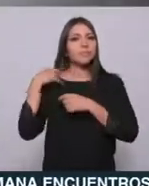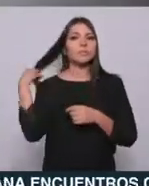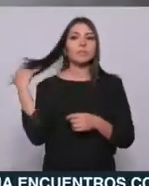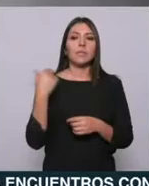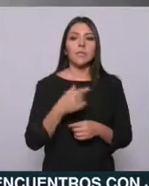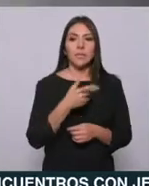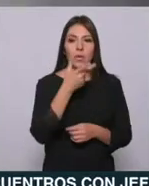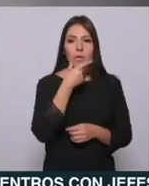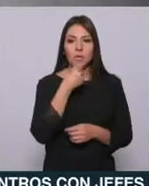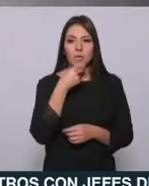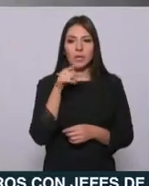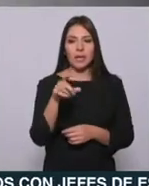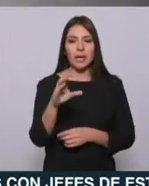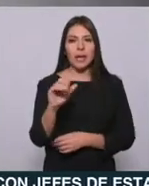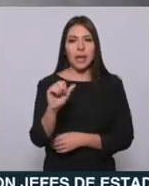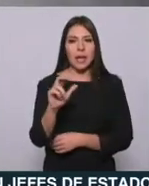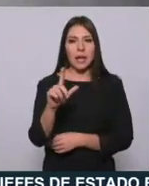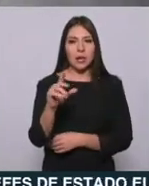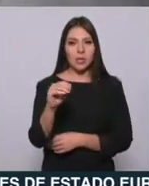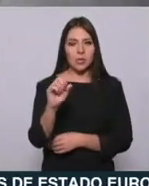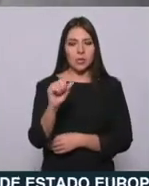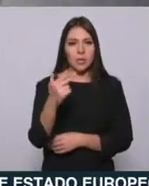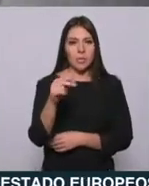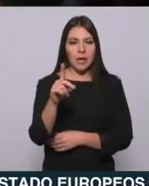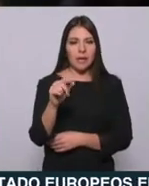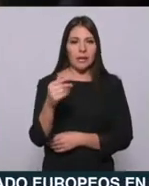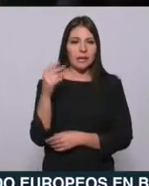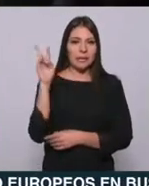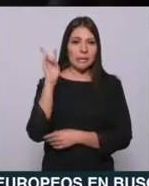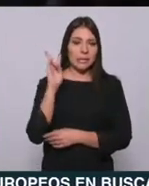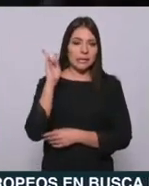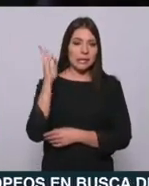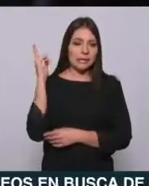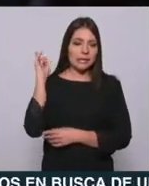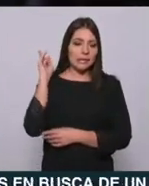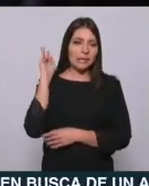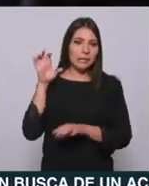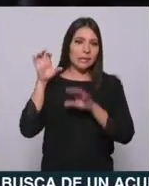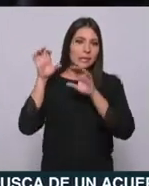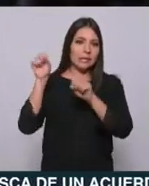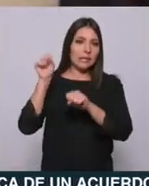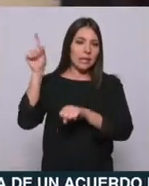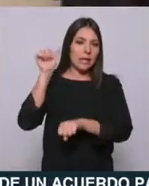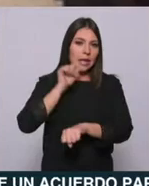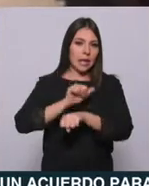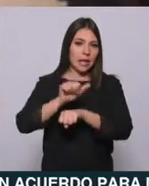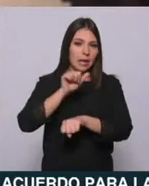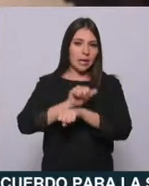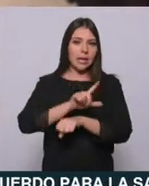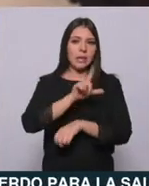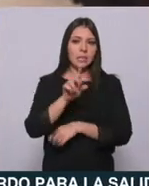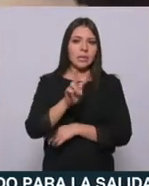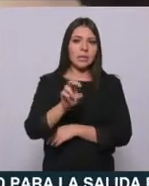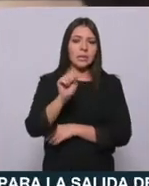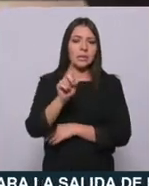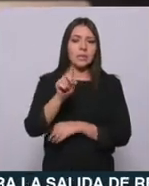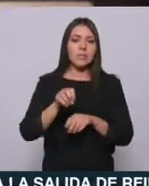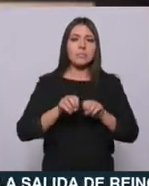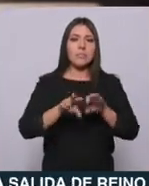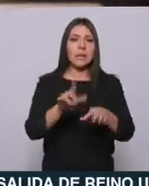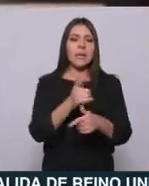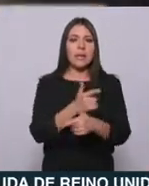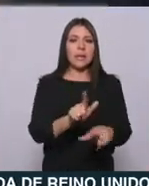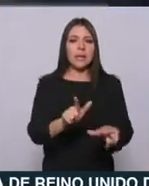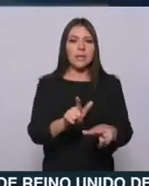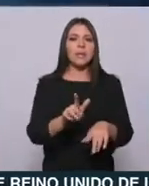El empresario Carlos Ahumada Kurtz fue detenido este viernes en Buenos Aires, Argentina, y puesto en libertad el fin de semana. La detención